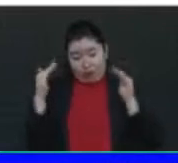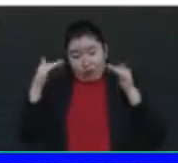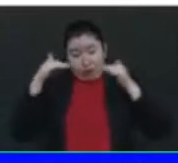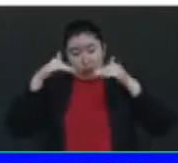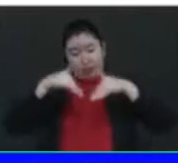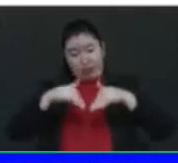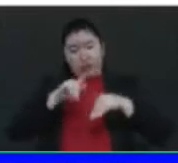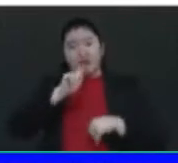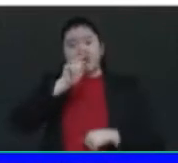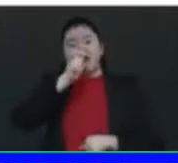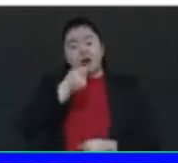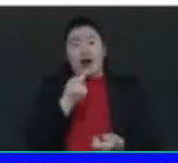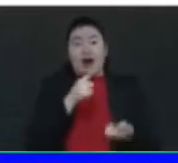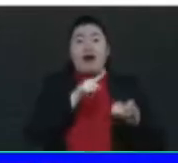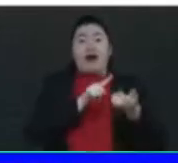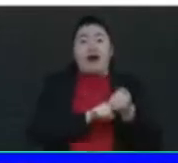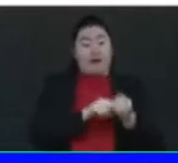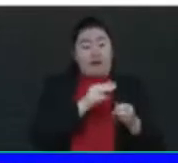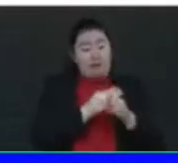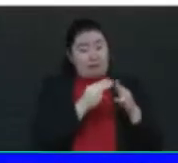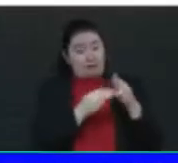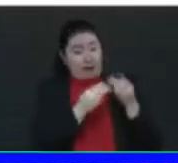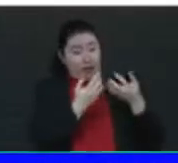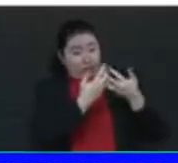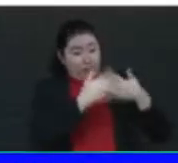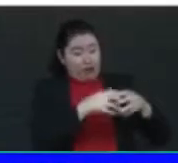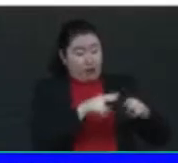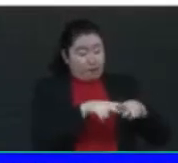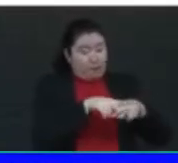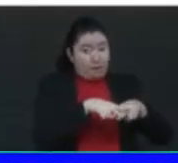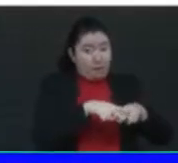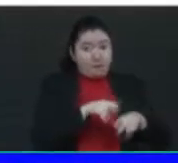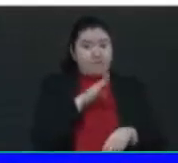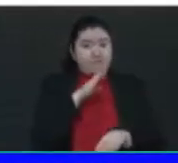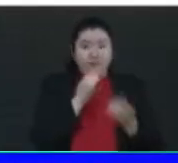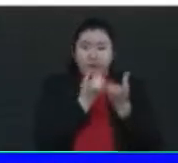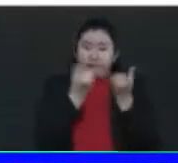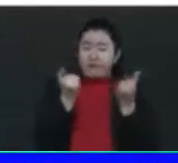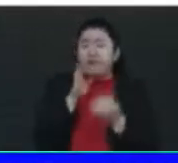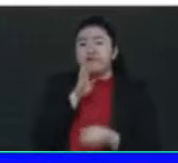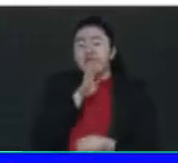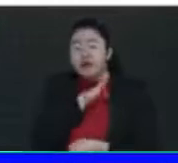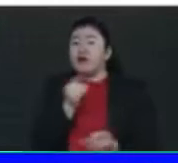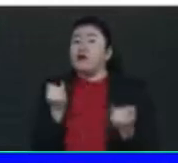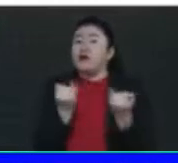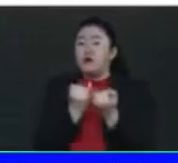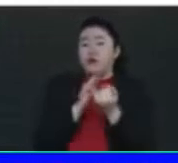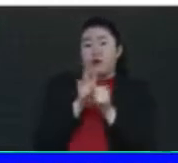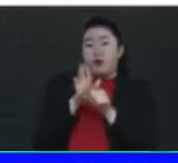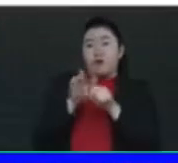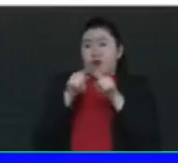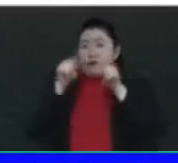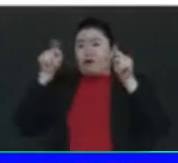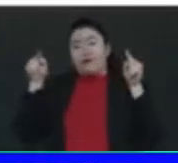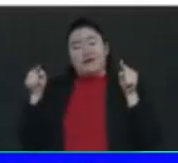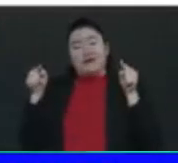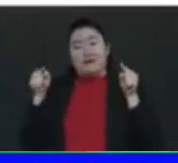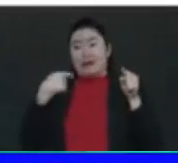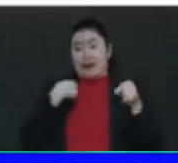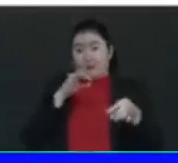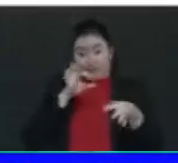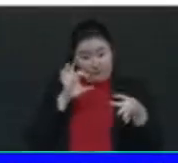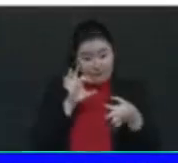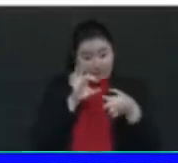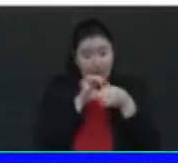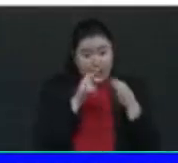incluyen deficiencias en las propiedades mecánicas de las vigas y en el diseño del marco transversal, que no cumplió con los estándares de